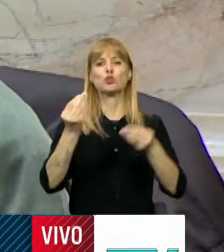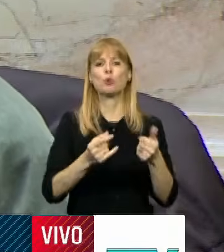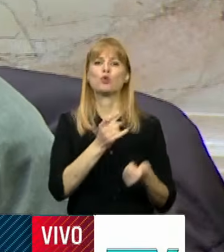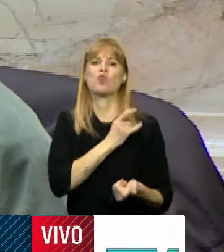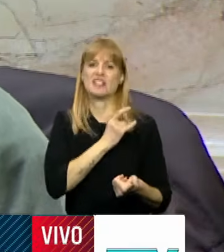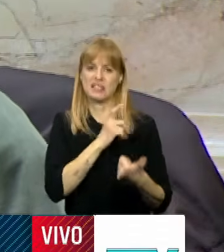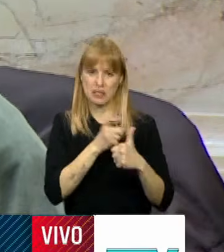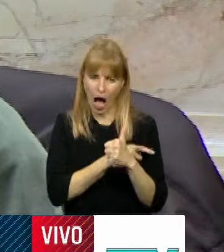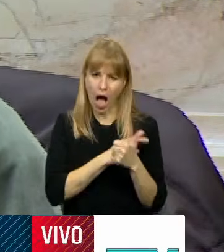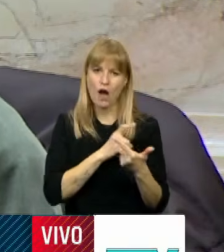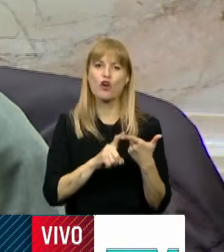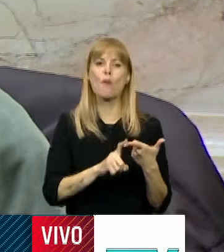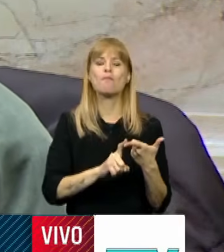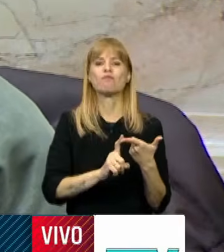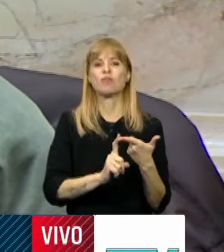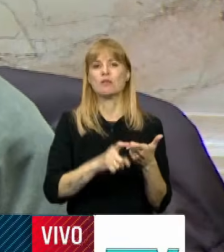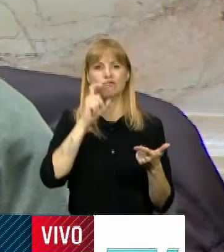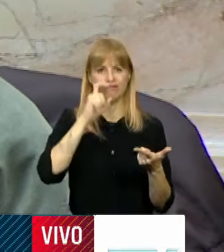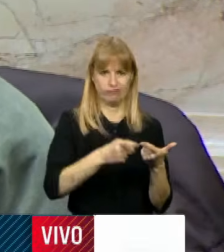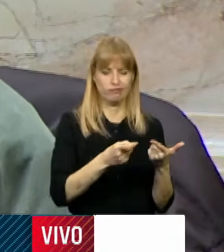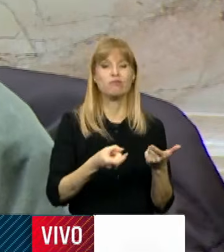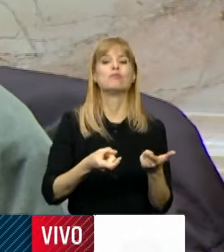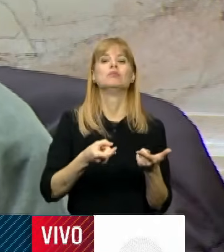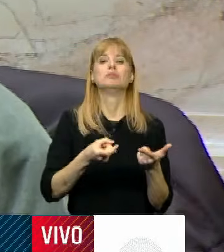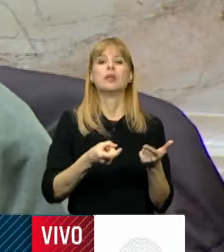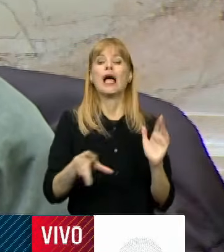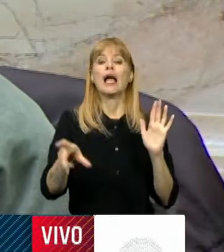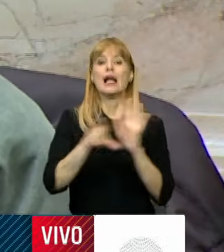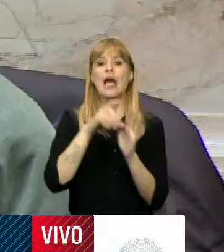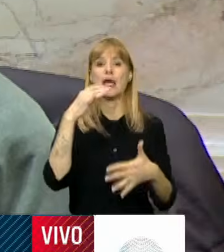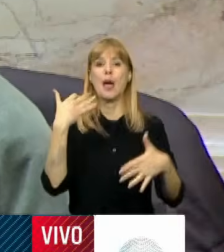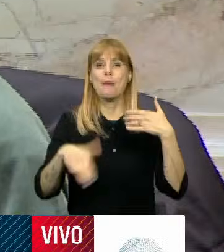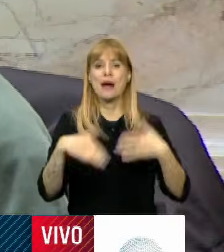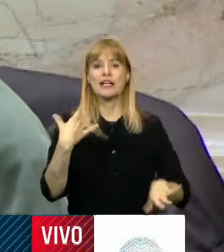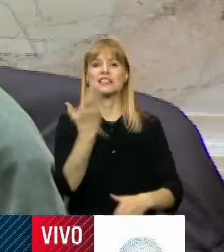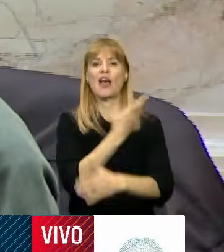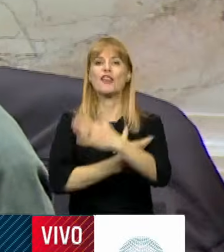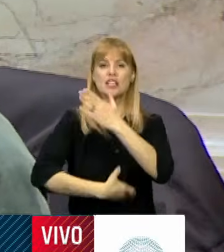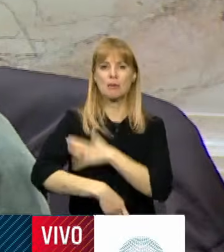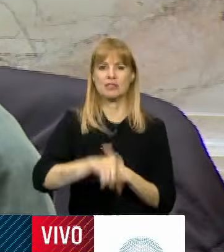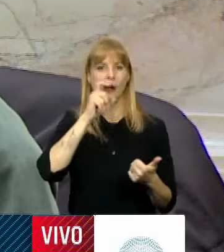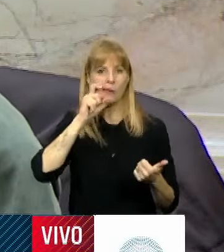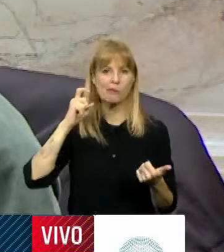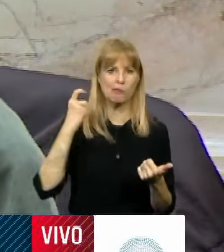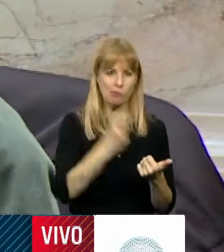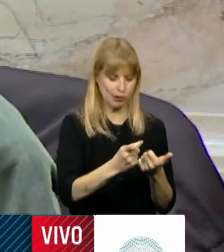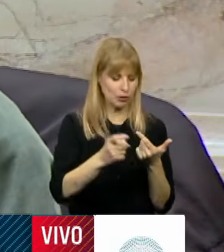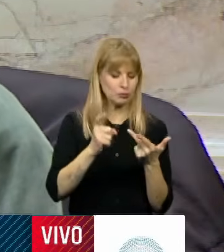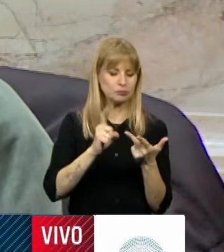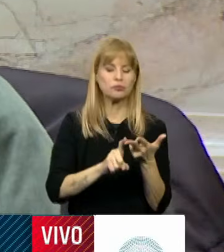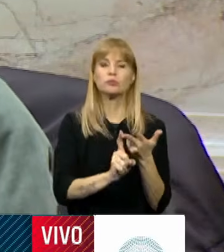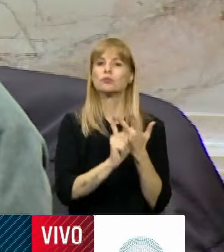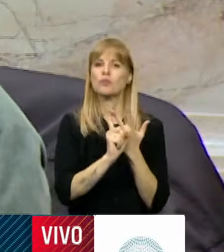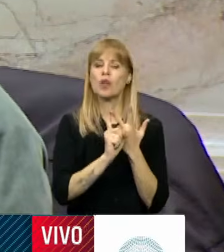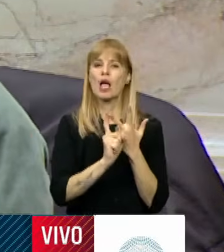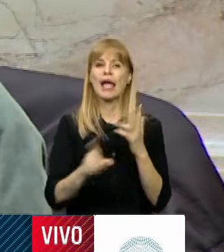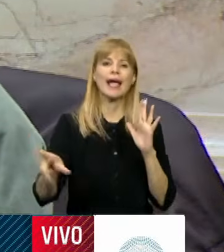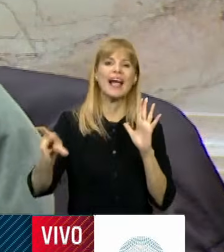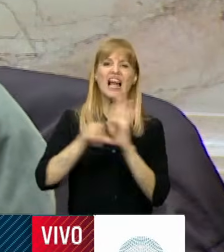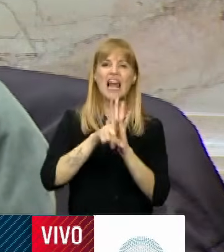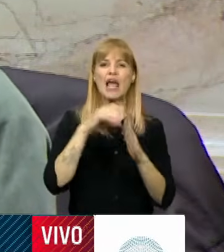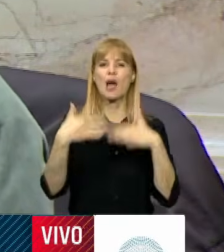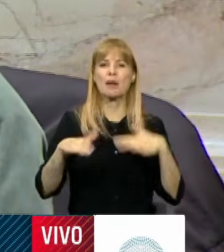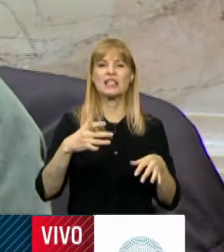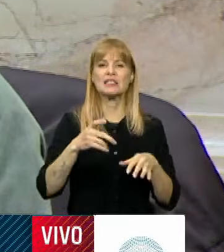universitario, en el incumplimiento en la ley de emergencia en discapacidad, el incumplimiento de la ley de